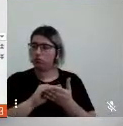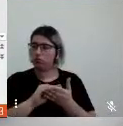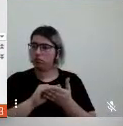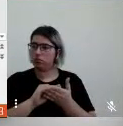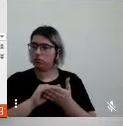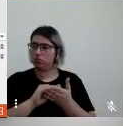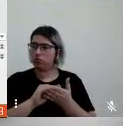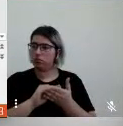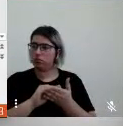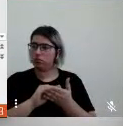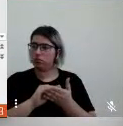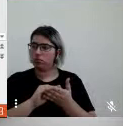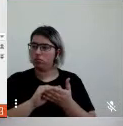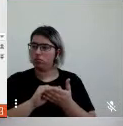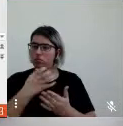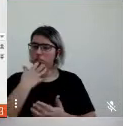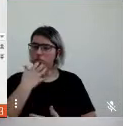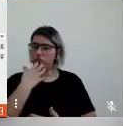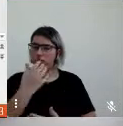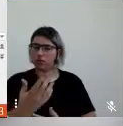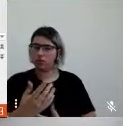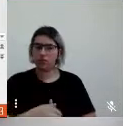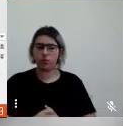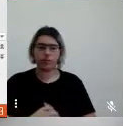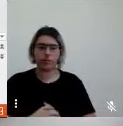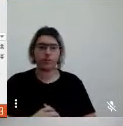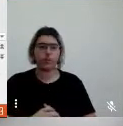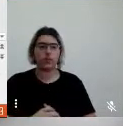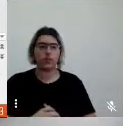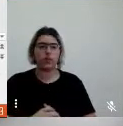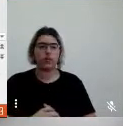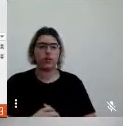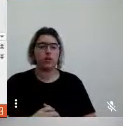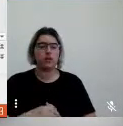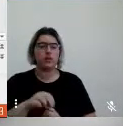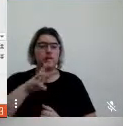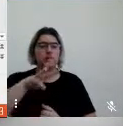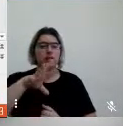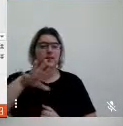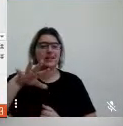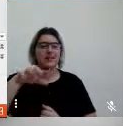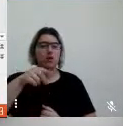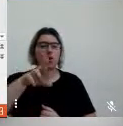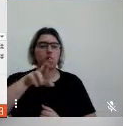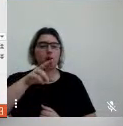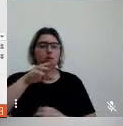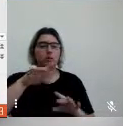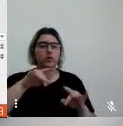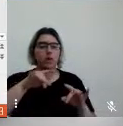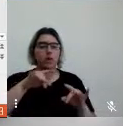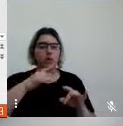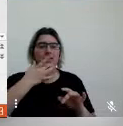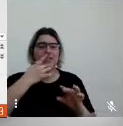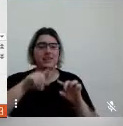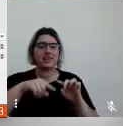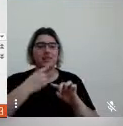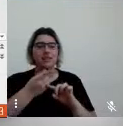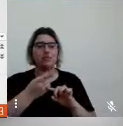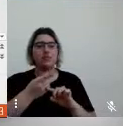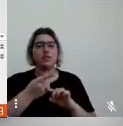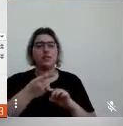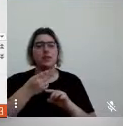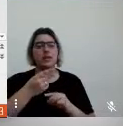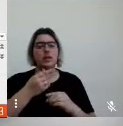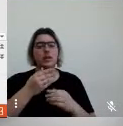veces, por Cristina, ejemplo, un niño, una bolsa de gusanitos ya son 35 gramos de azúcar. Si luego se come unas pechugas de pollo con